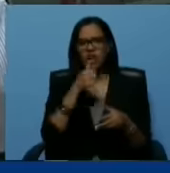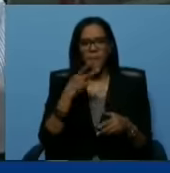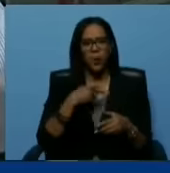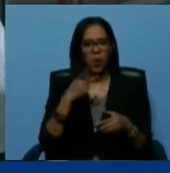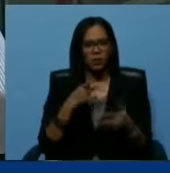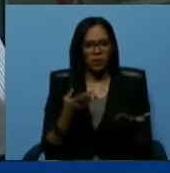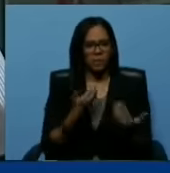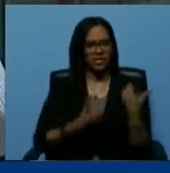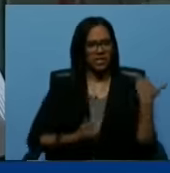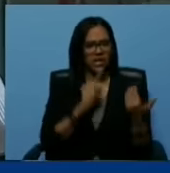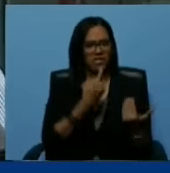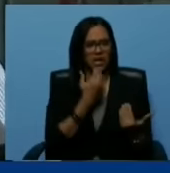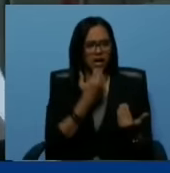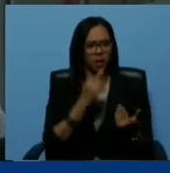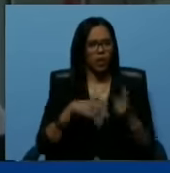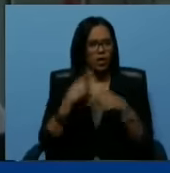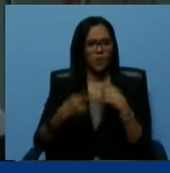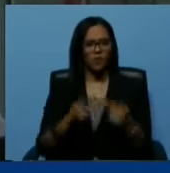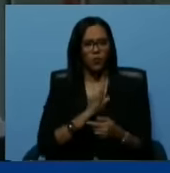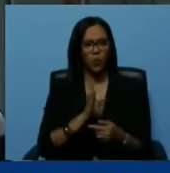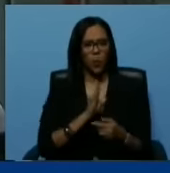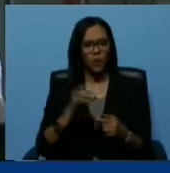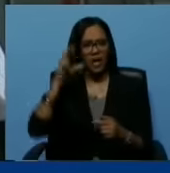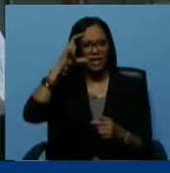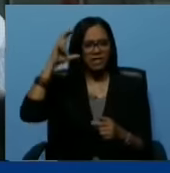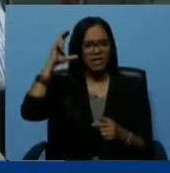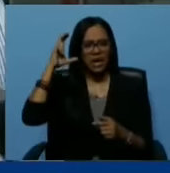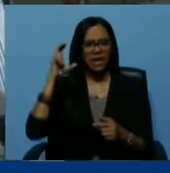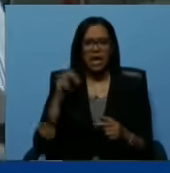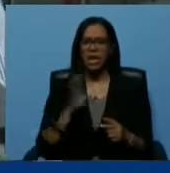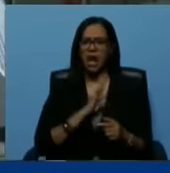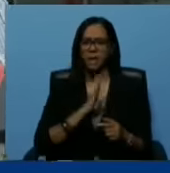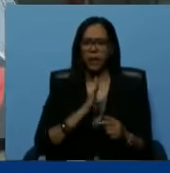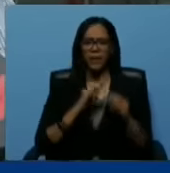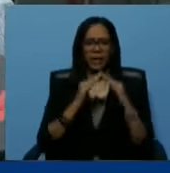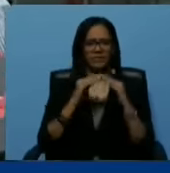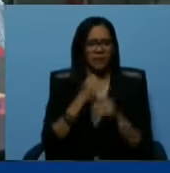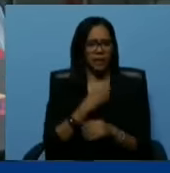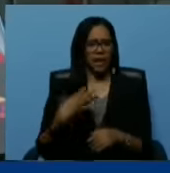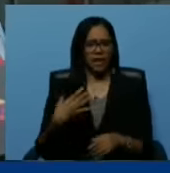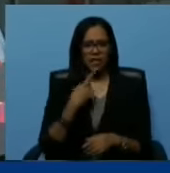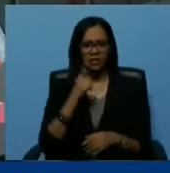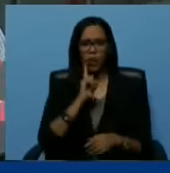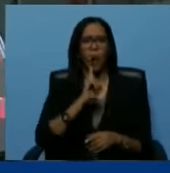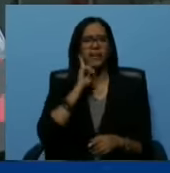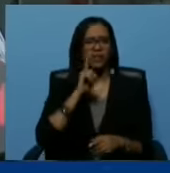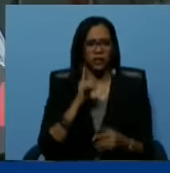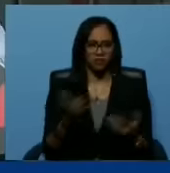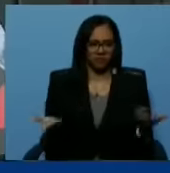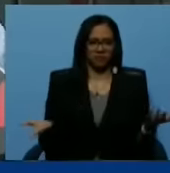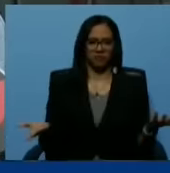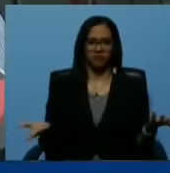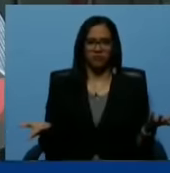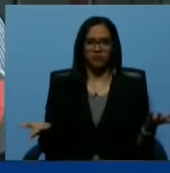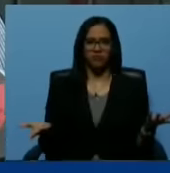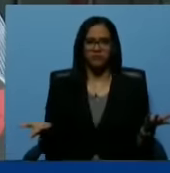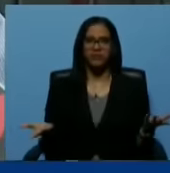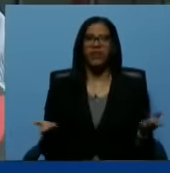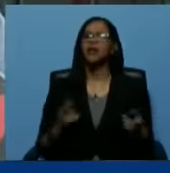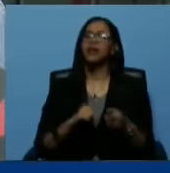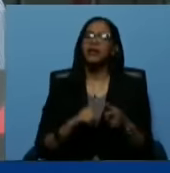presidente dice algo y después su propia cancillería y la propia Casa Blanca lo desmienten. En todo caso, yo